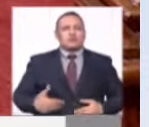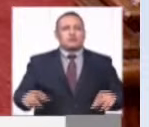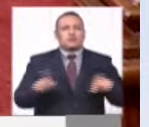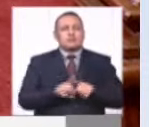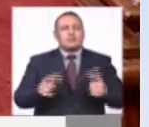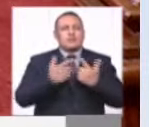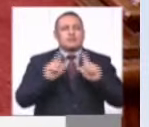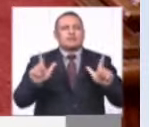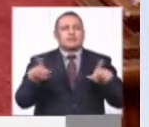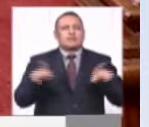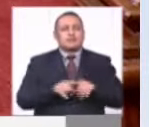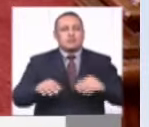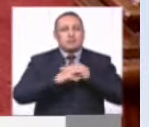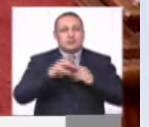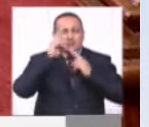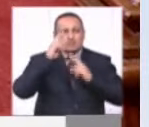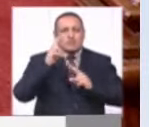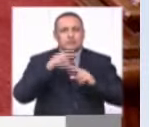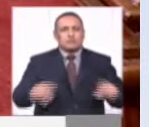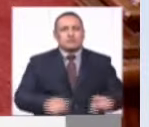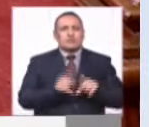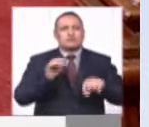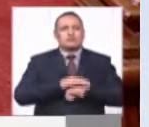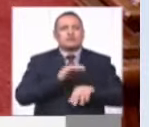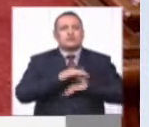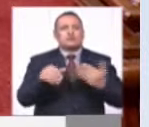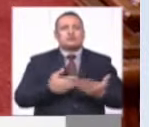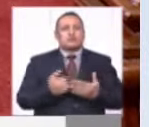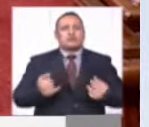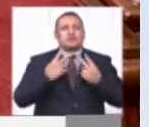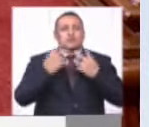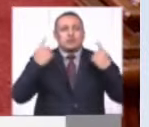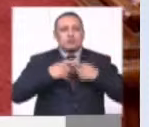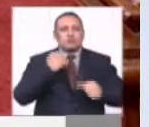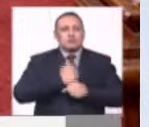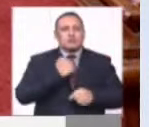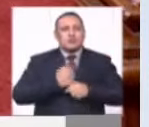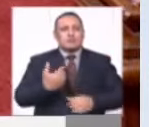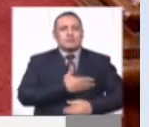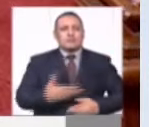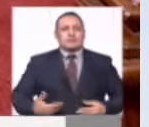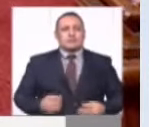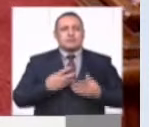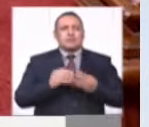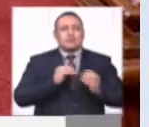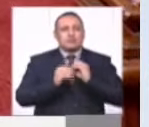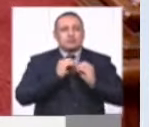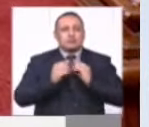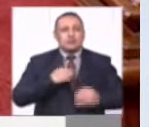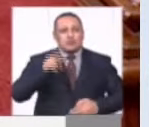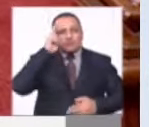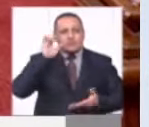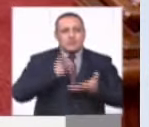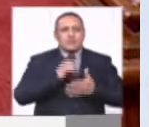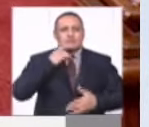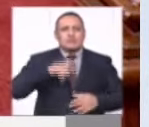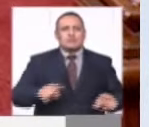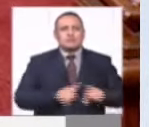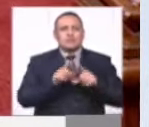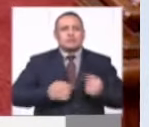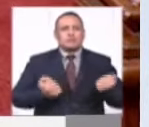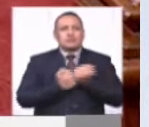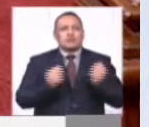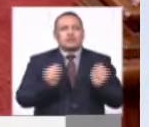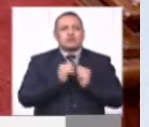la libertad y la democracia. Sobre todo, vamos a trabajar, presidente, para recobrar la confianza que necesitamos para